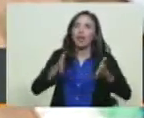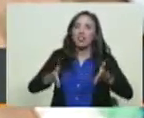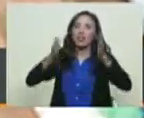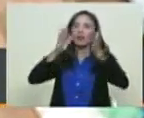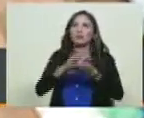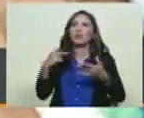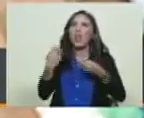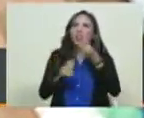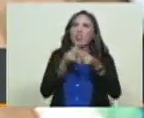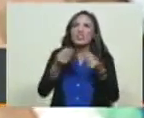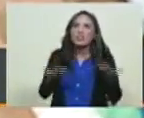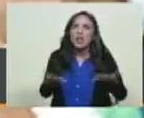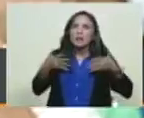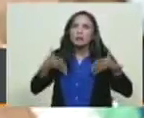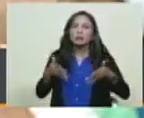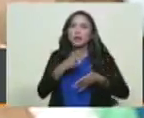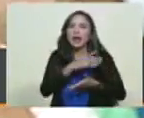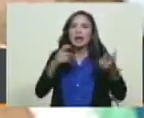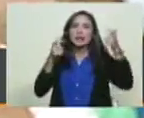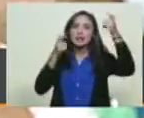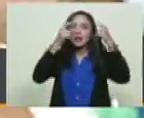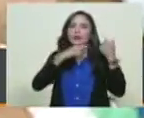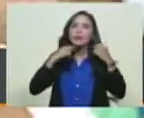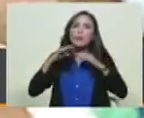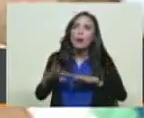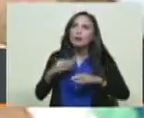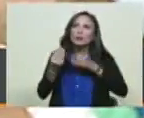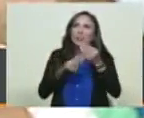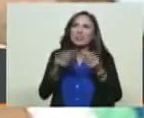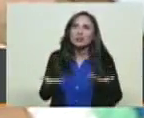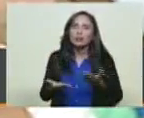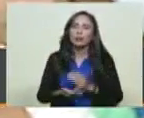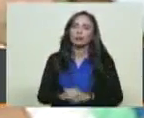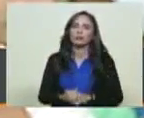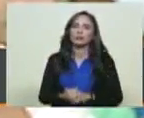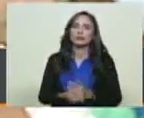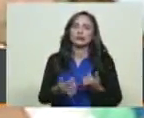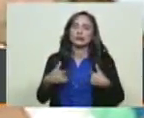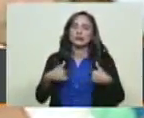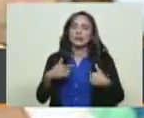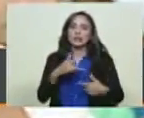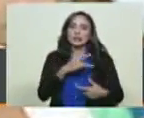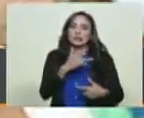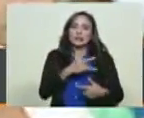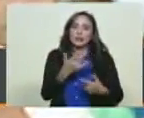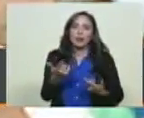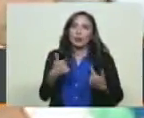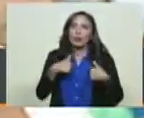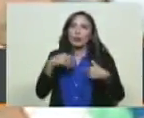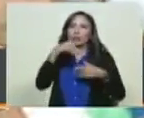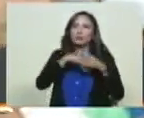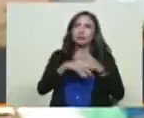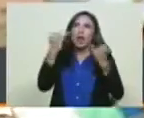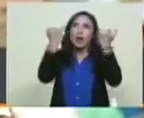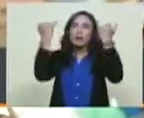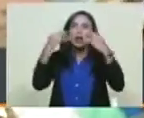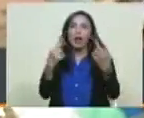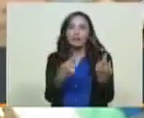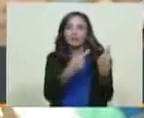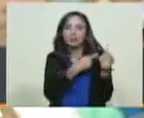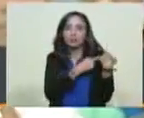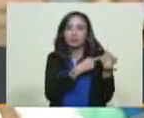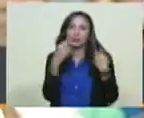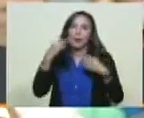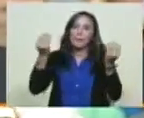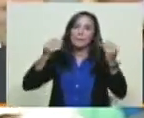si hacemos no tenemos a xavi bueno me sentí con la responsabilidad de que tenía que